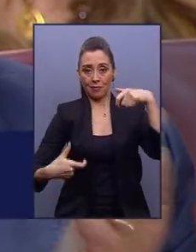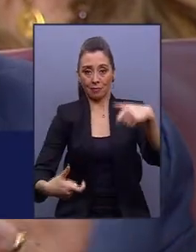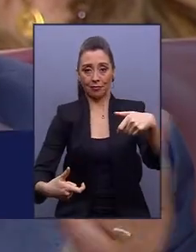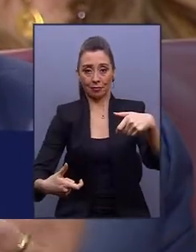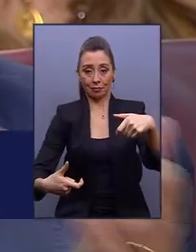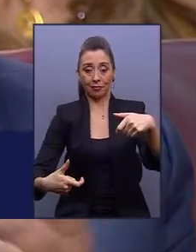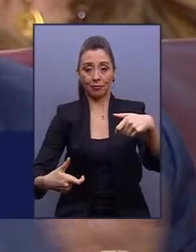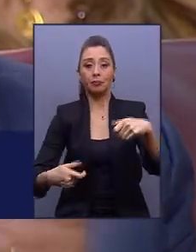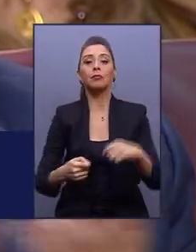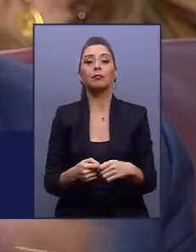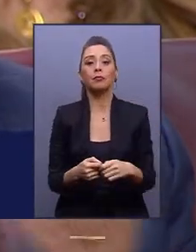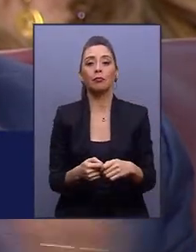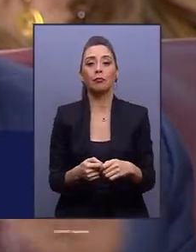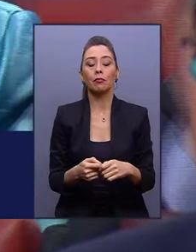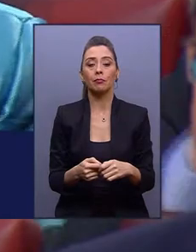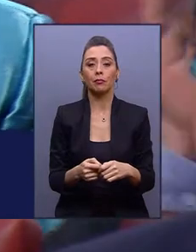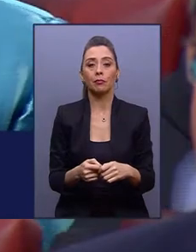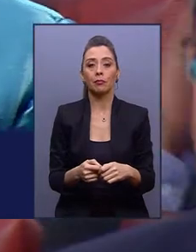serán